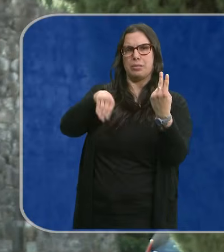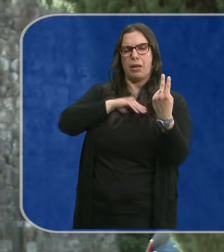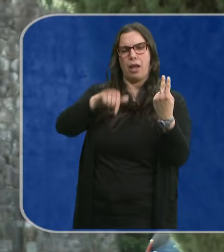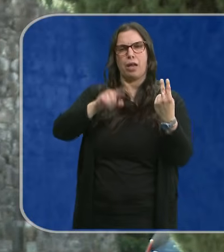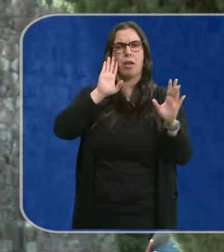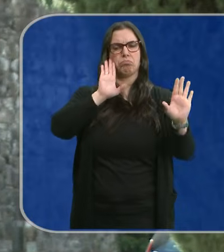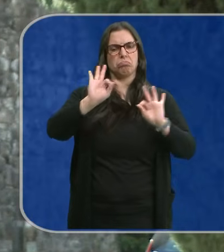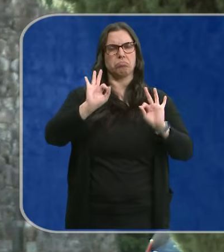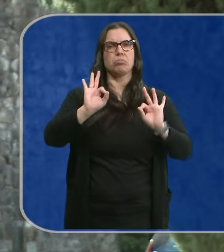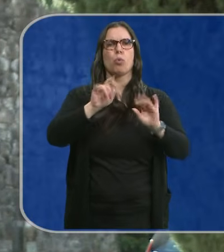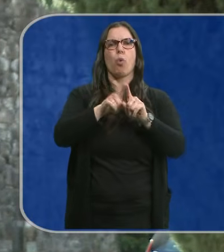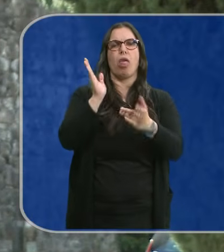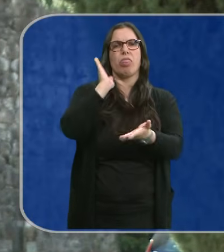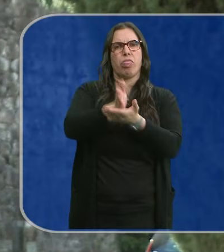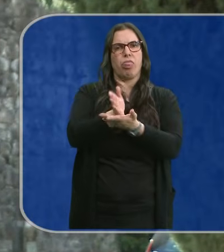y centralidad.